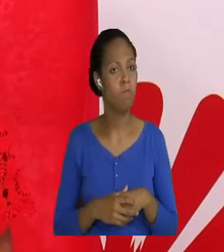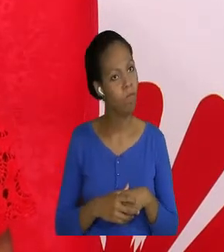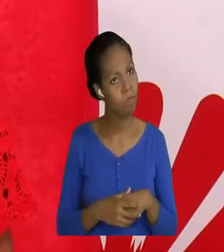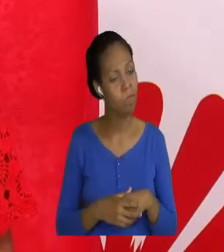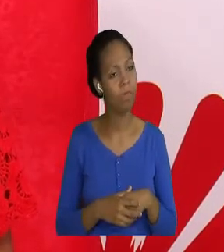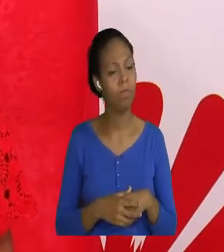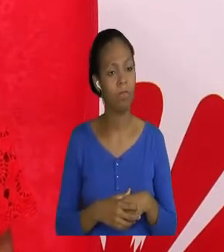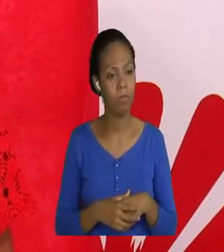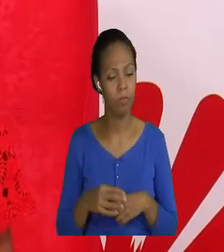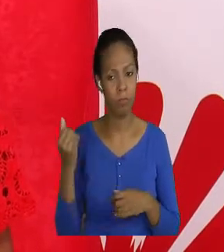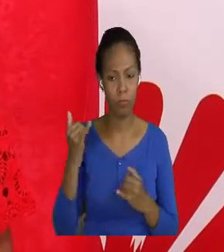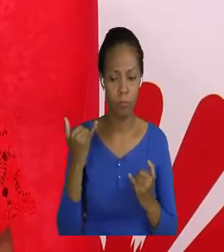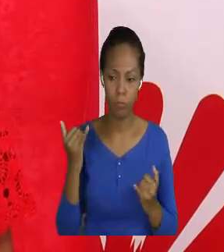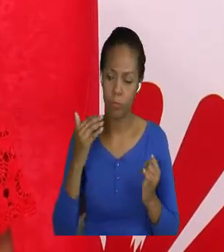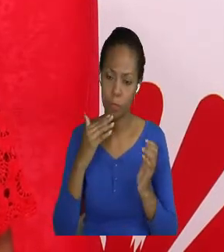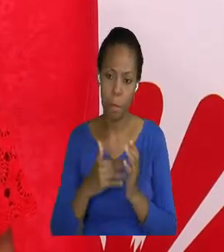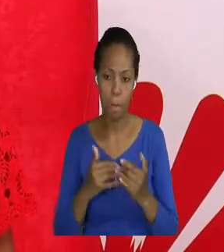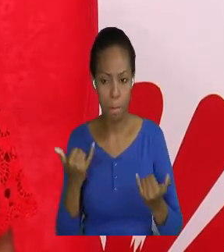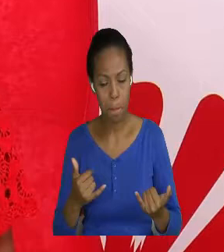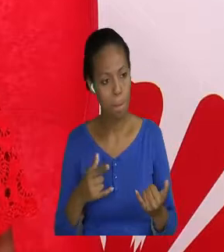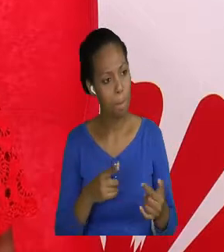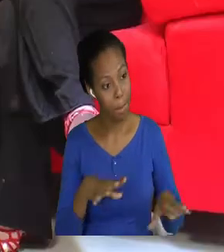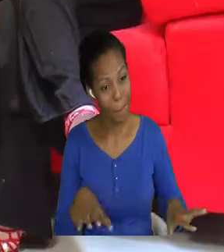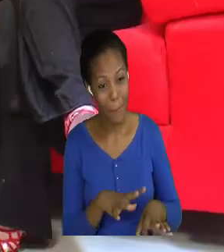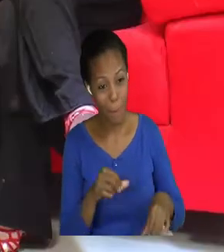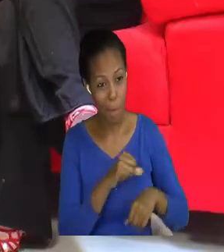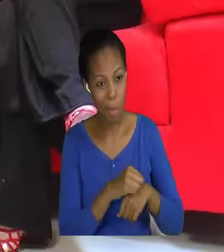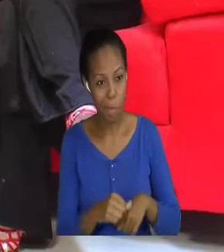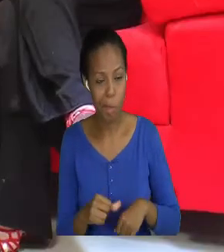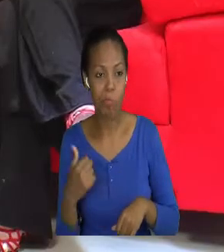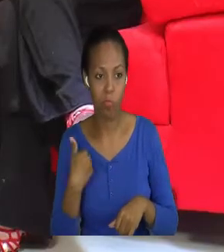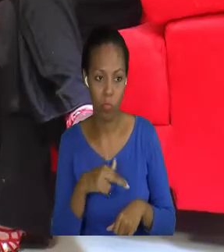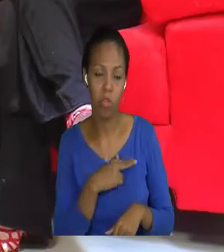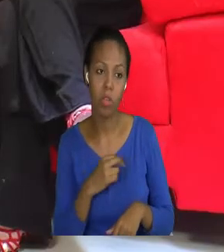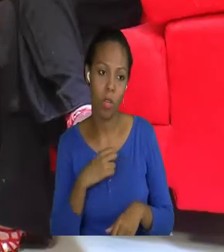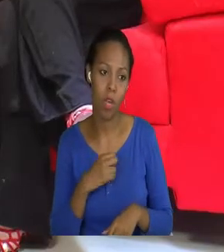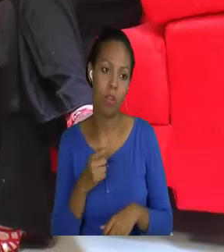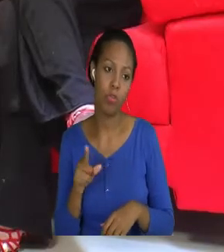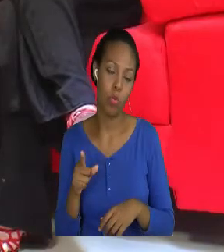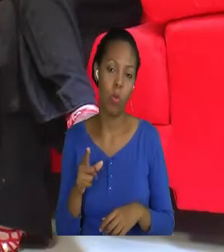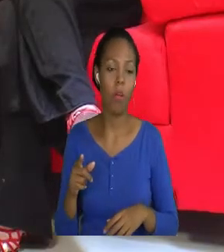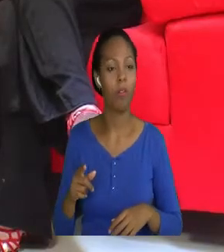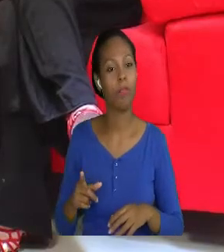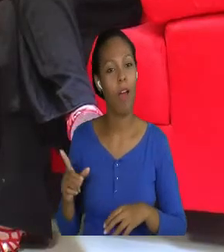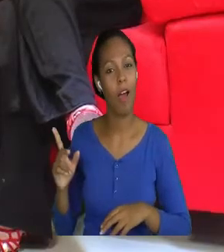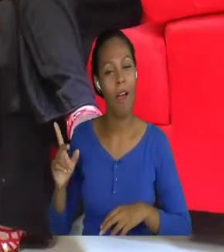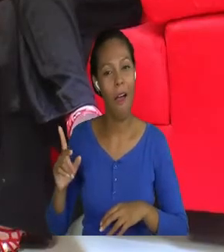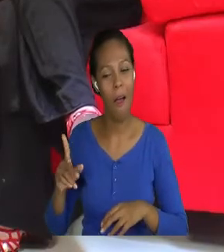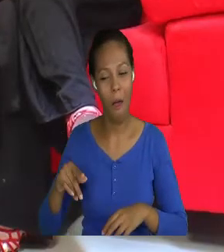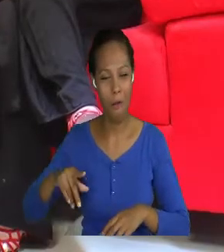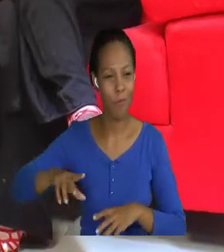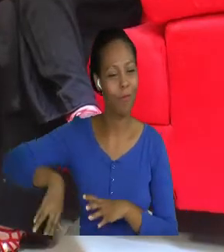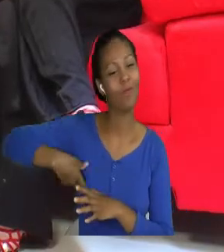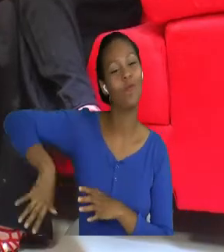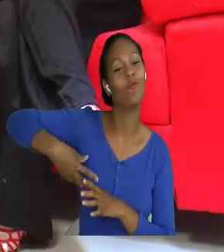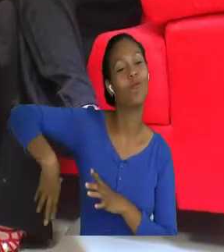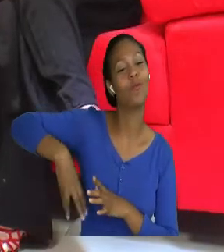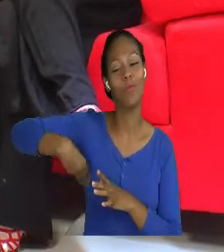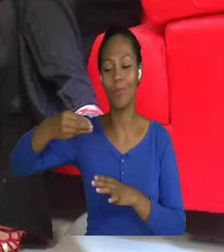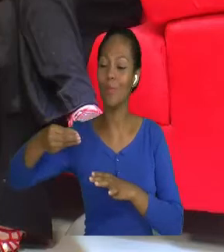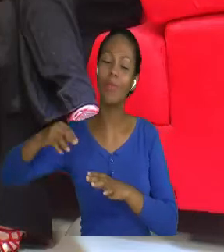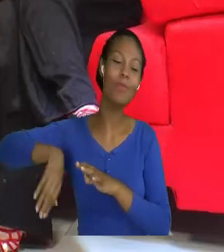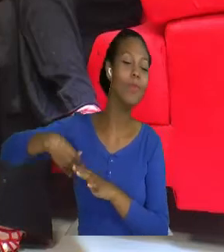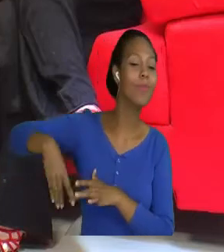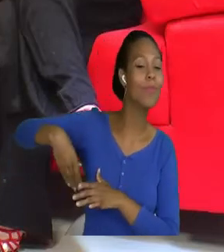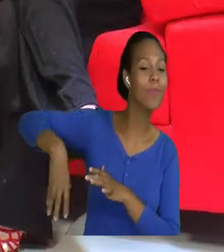esta jornada nosotros tenemos un bingo que, pese a que, como le comenté antes, las cirugías son totalmente gratis,